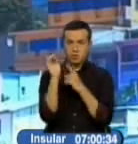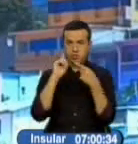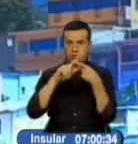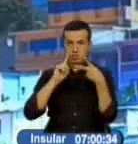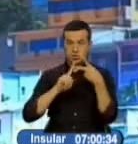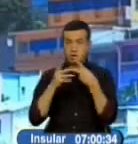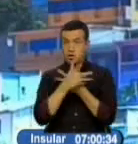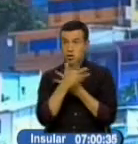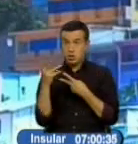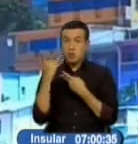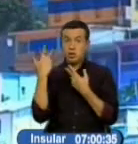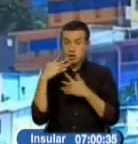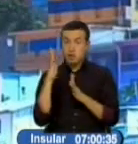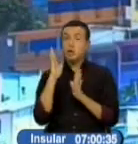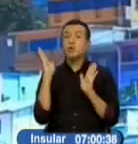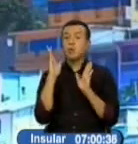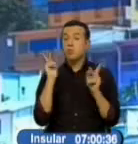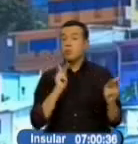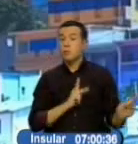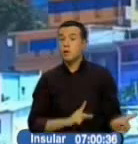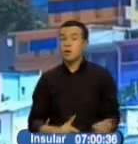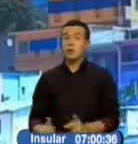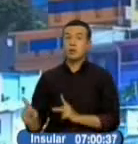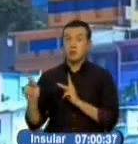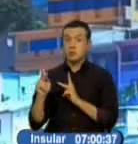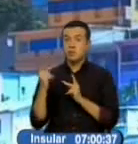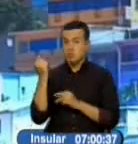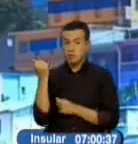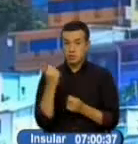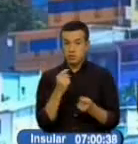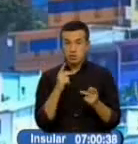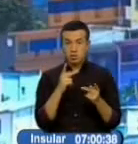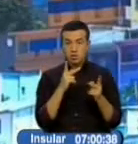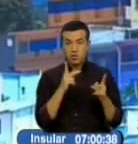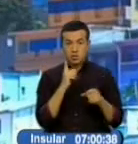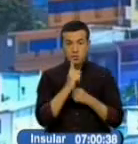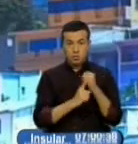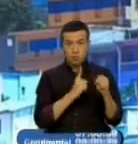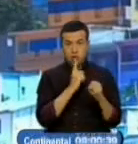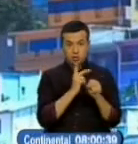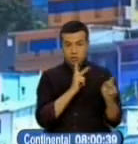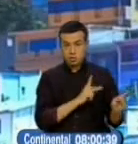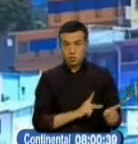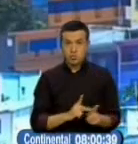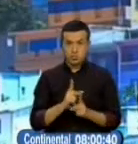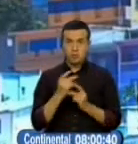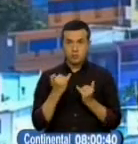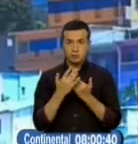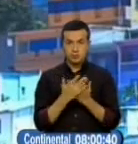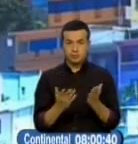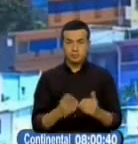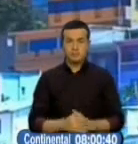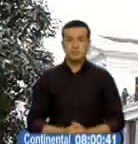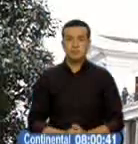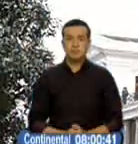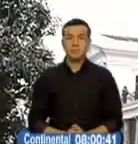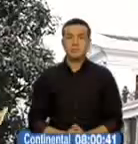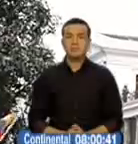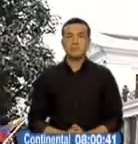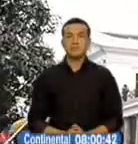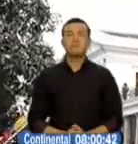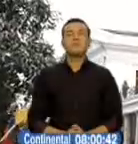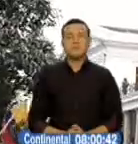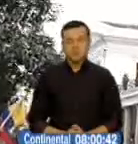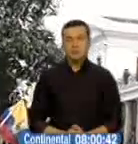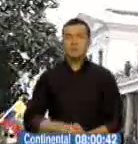Este ejercicio se realiza como parte de la planificación para financiar el plan anual de inversión correspondiente a este año. Como